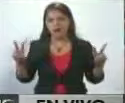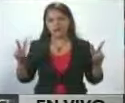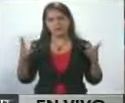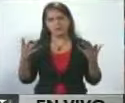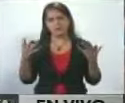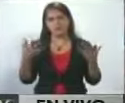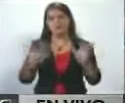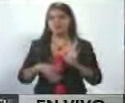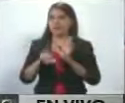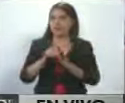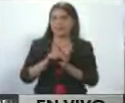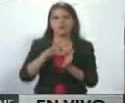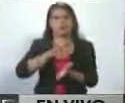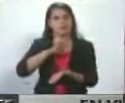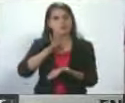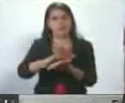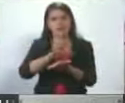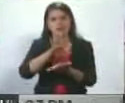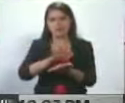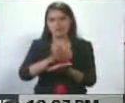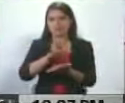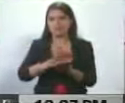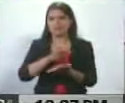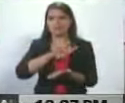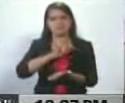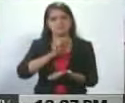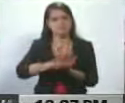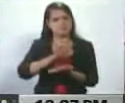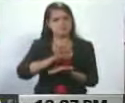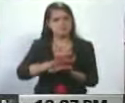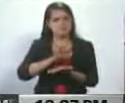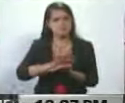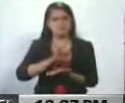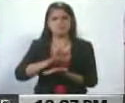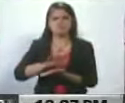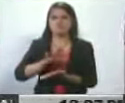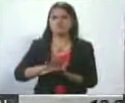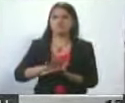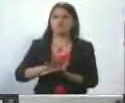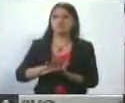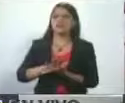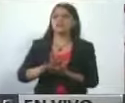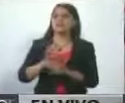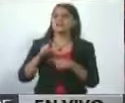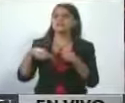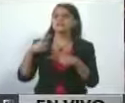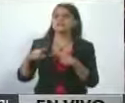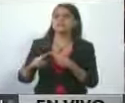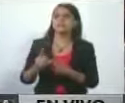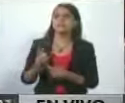derecho a la tranquilidad y a la estabilidad. Y